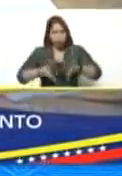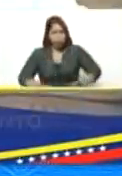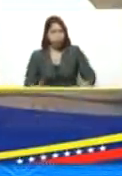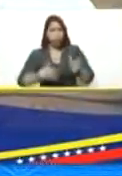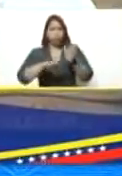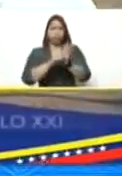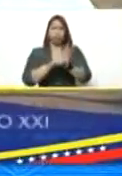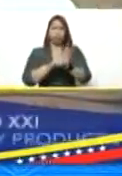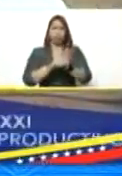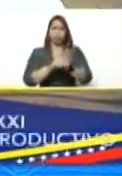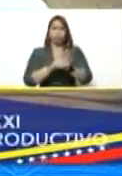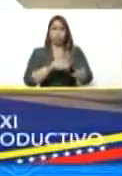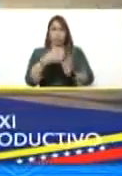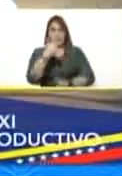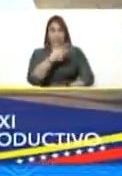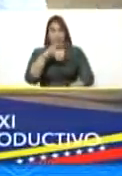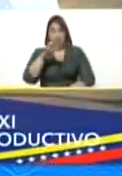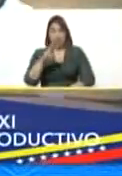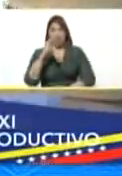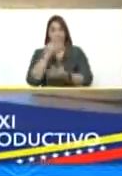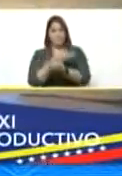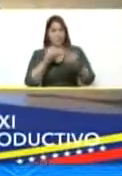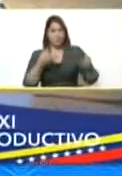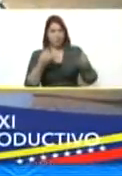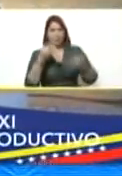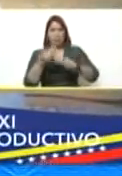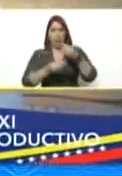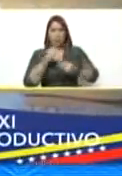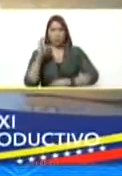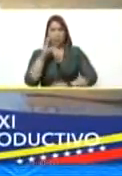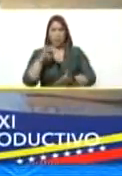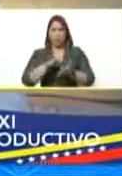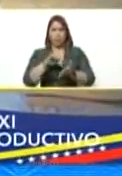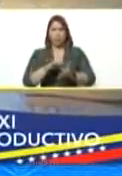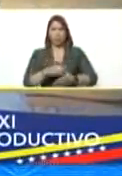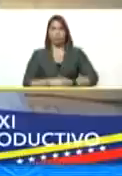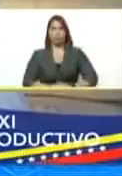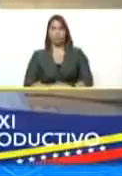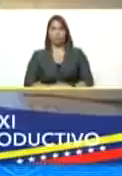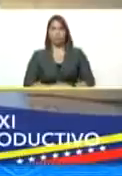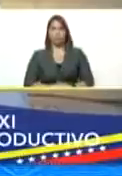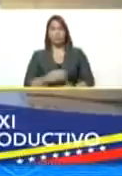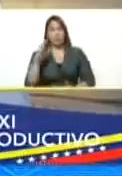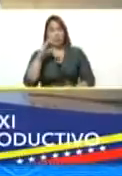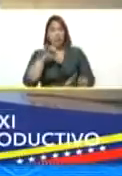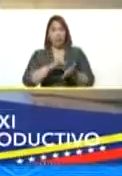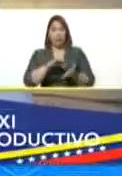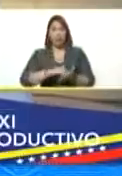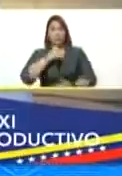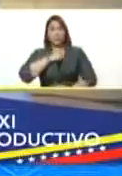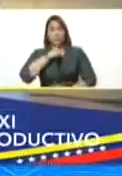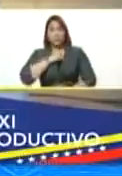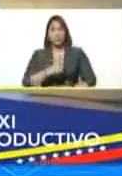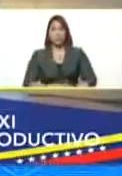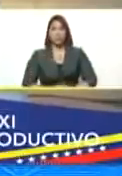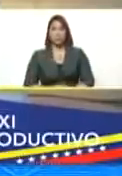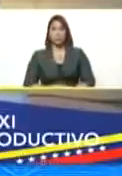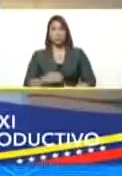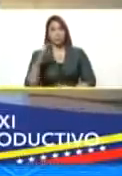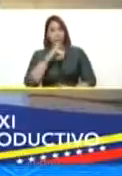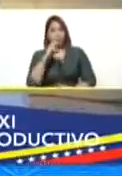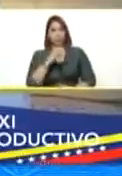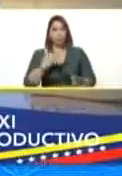Caracas. Las tres R's perfectas aplicadas a Caracas. la Caracas de la resistencia, la Caracas